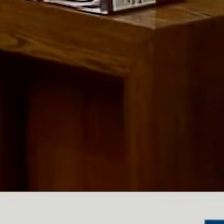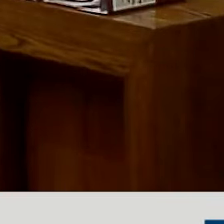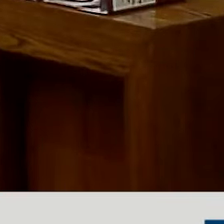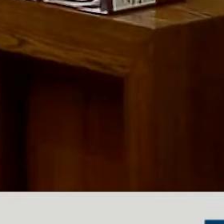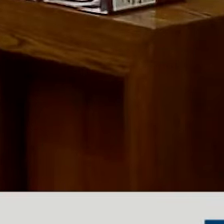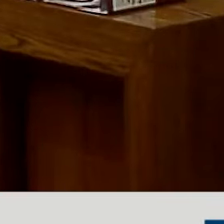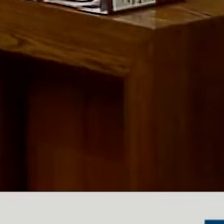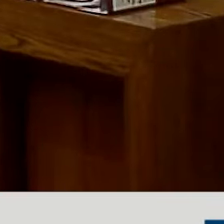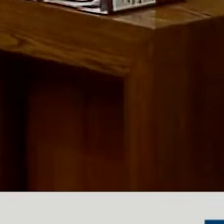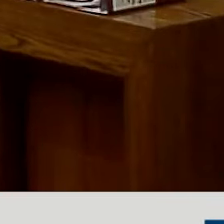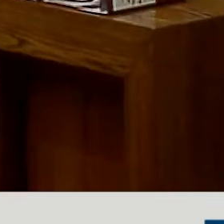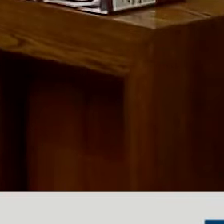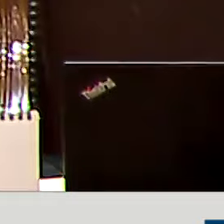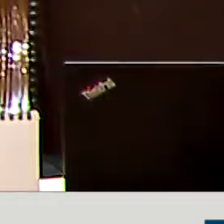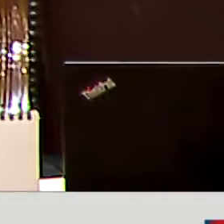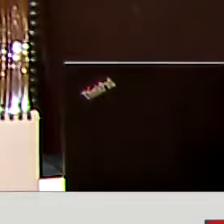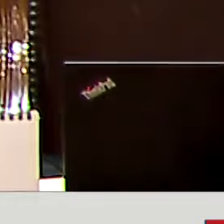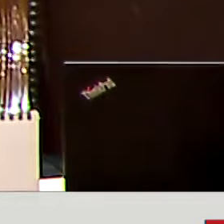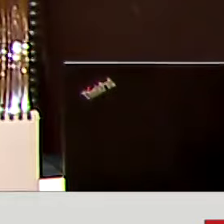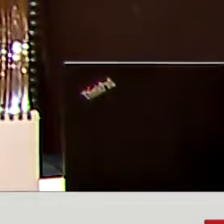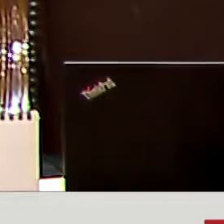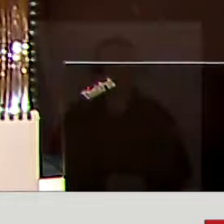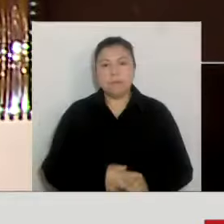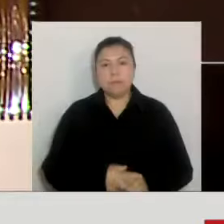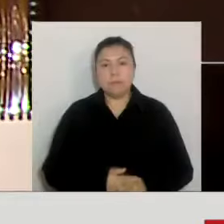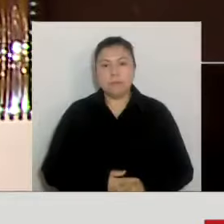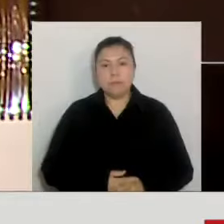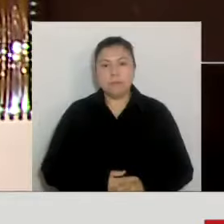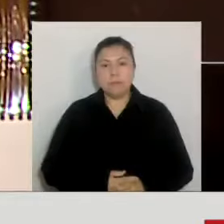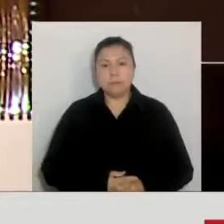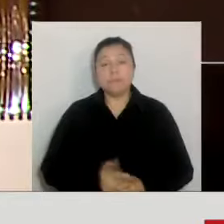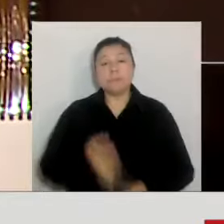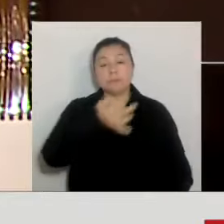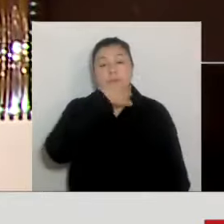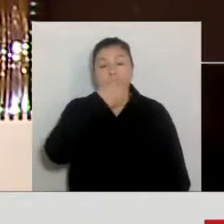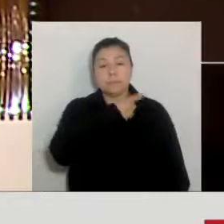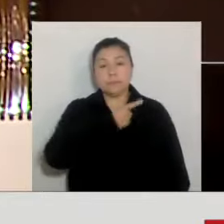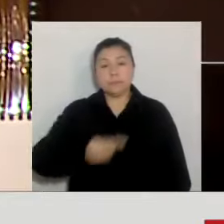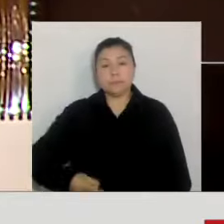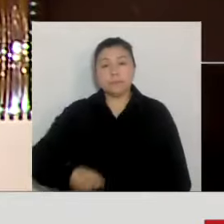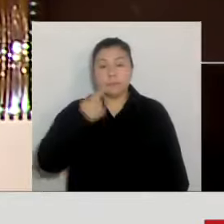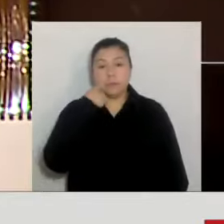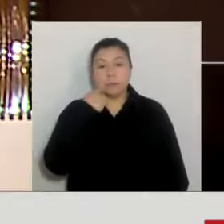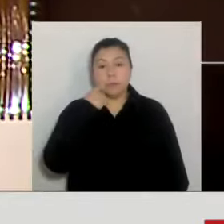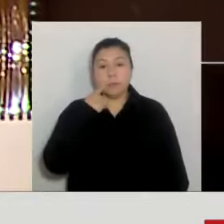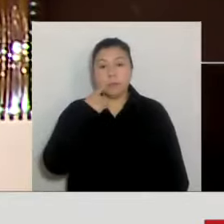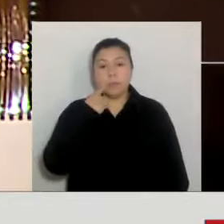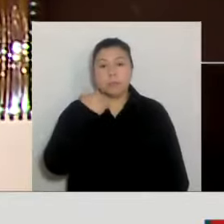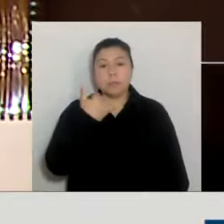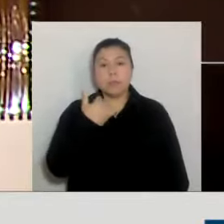diputada tiene la palabra Entonces el diputado Harry